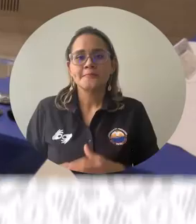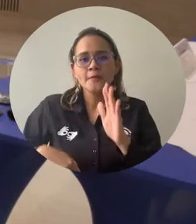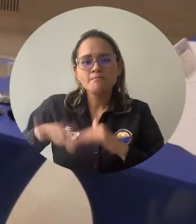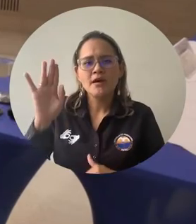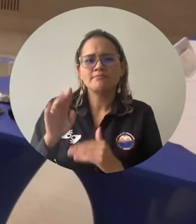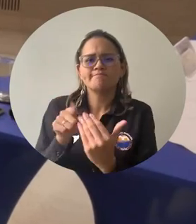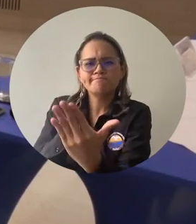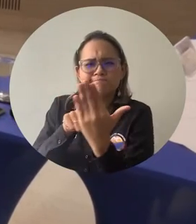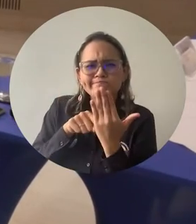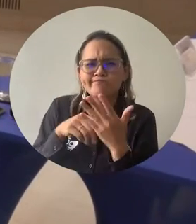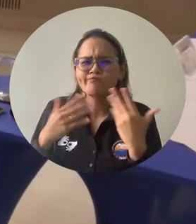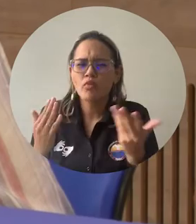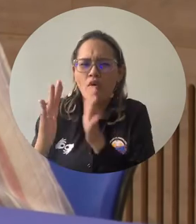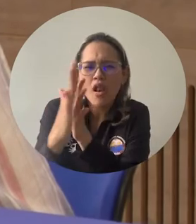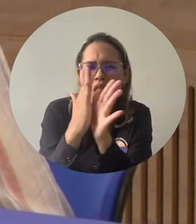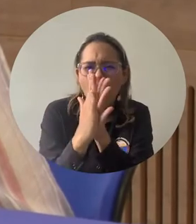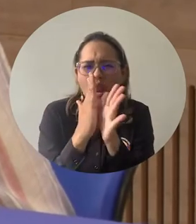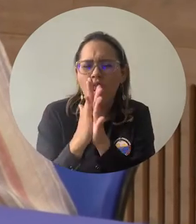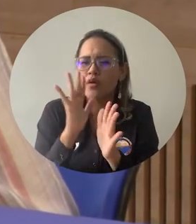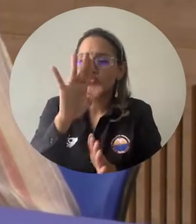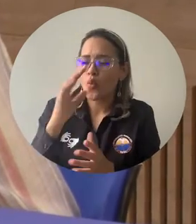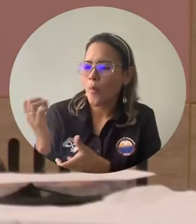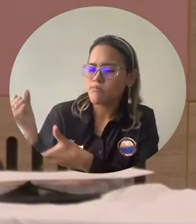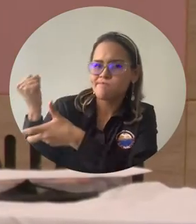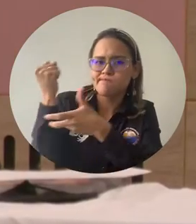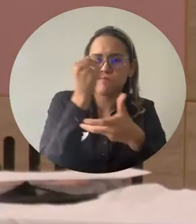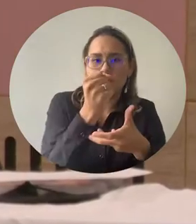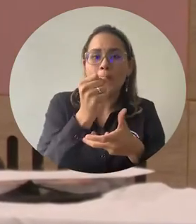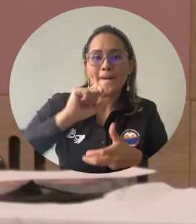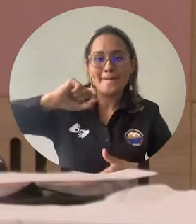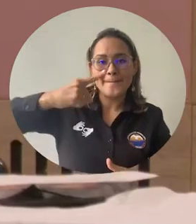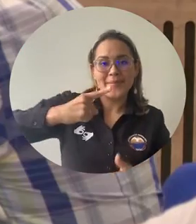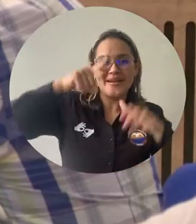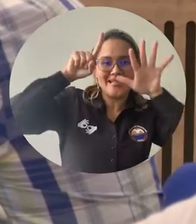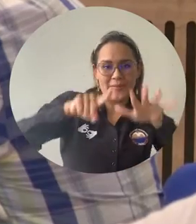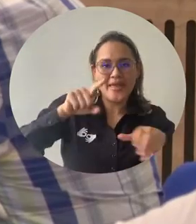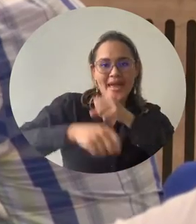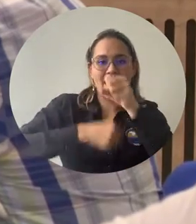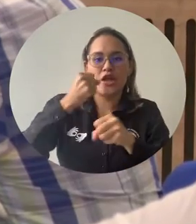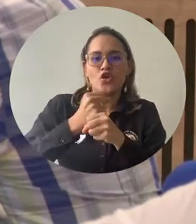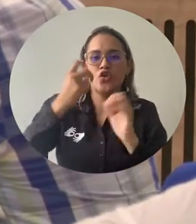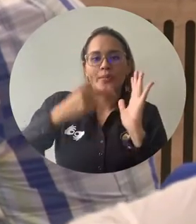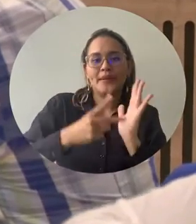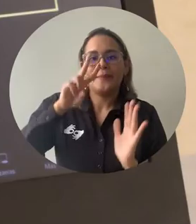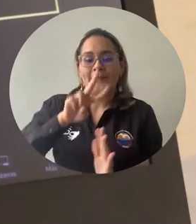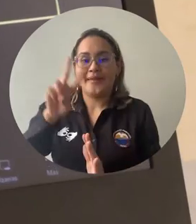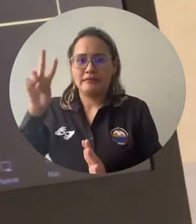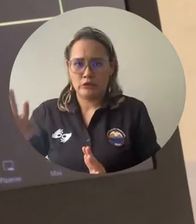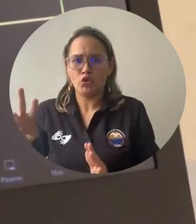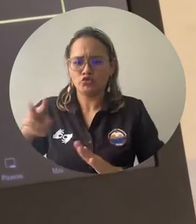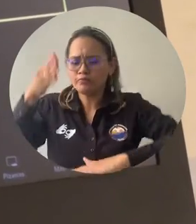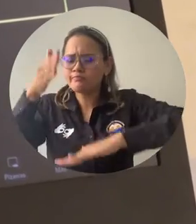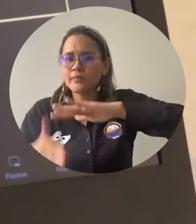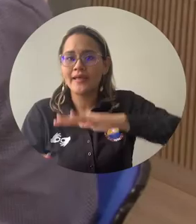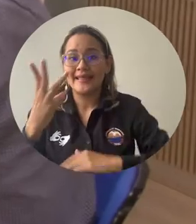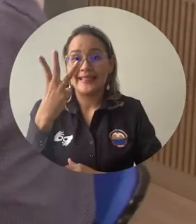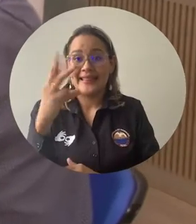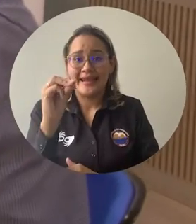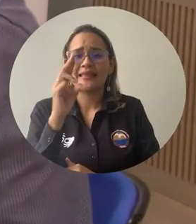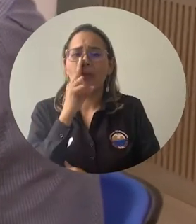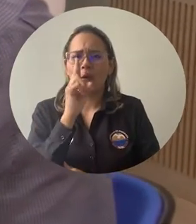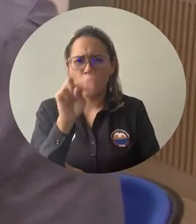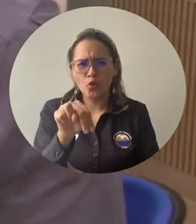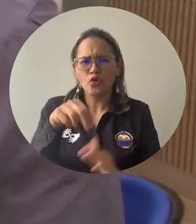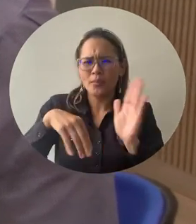La presentación detalló la ejecución del presupuesto de ingresos y gastos del primer semestre de 2022 con corte del 30 de junio y evidenció la